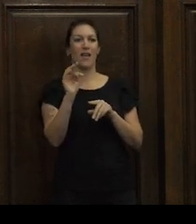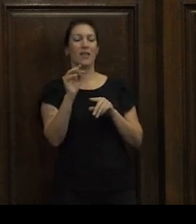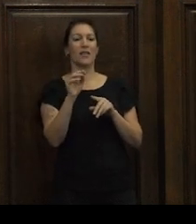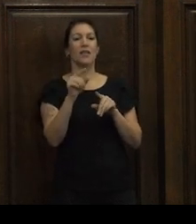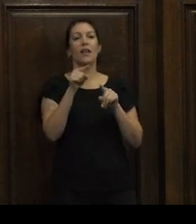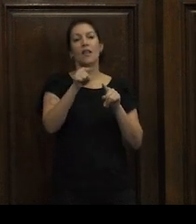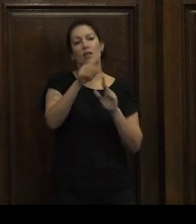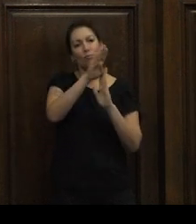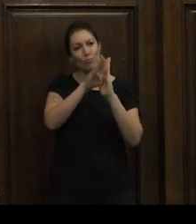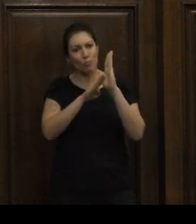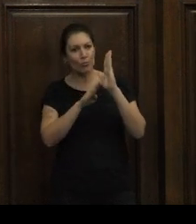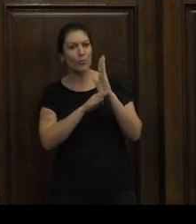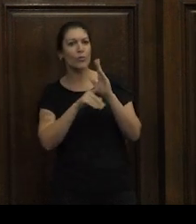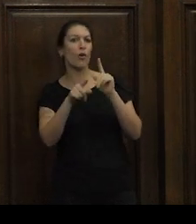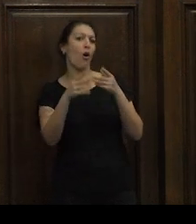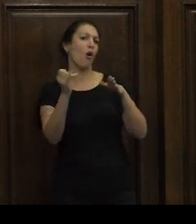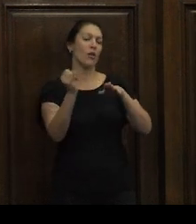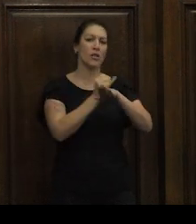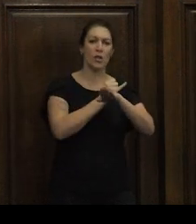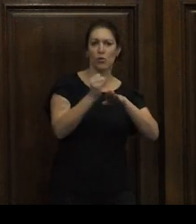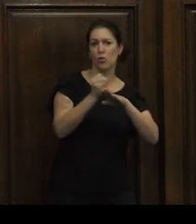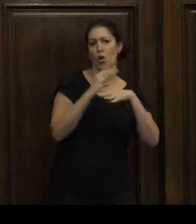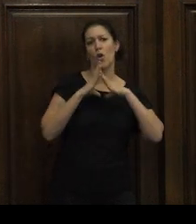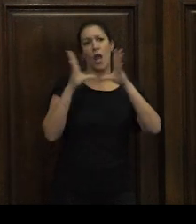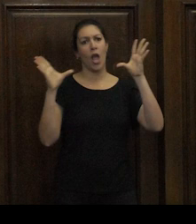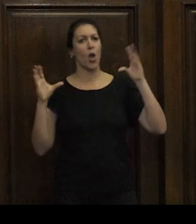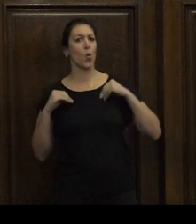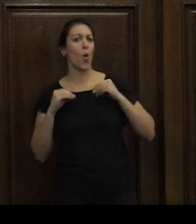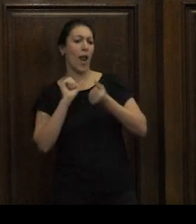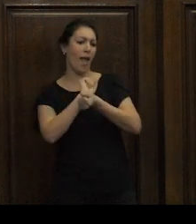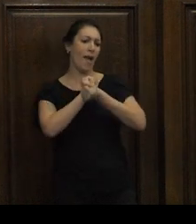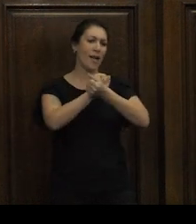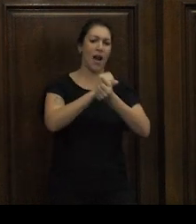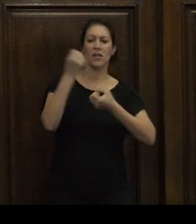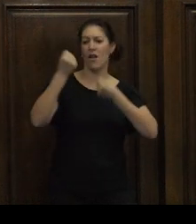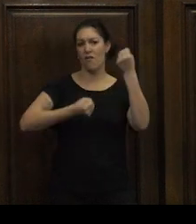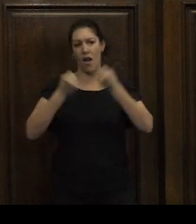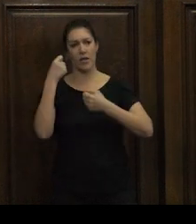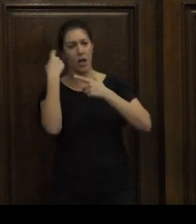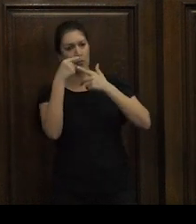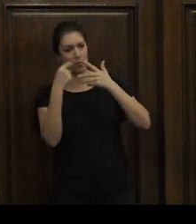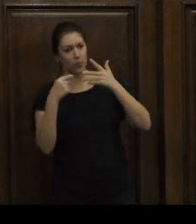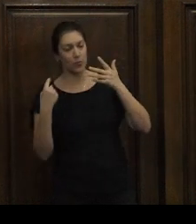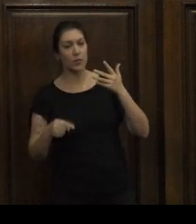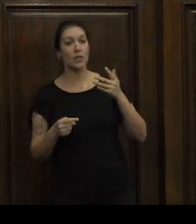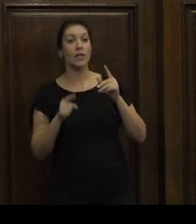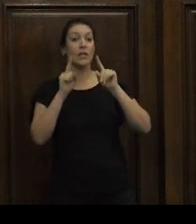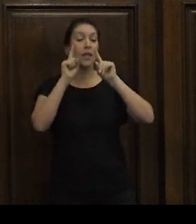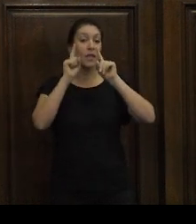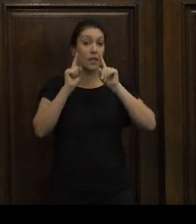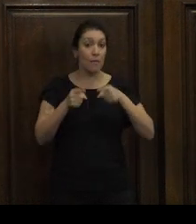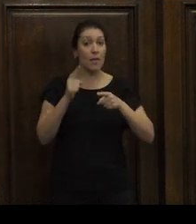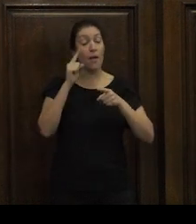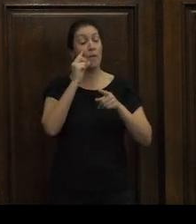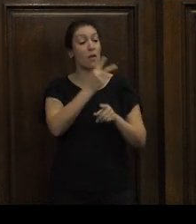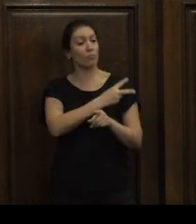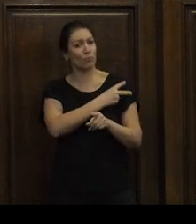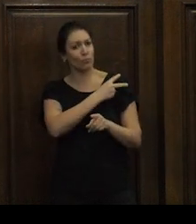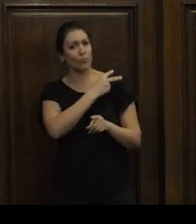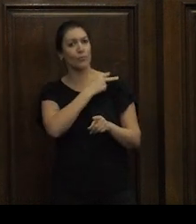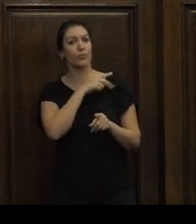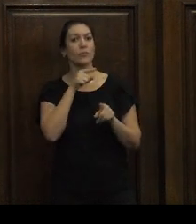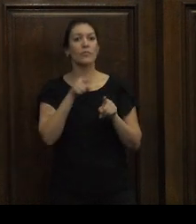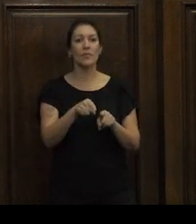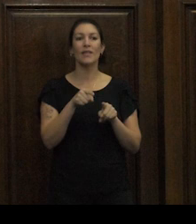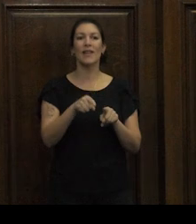disciplinarias, con sus instituciones panópticas como la escuela, la cárcel, la fábrica, etc., y su vigilancia jerárquica y